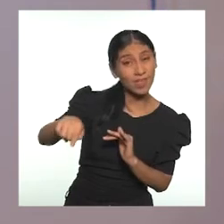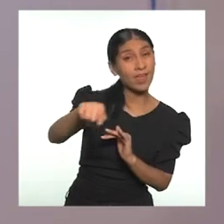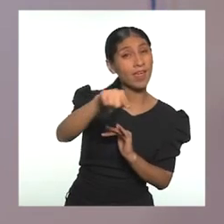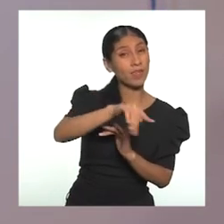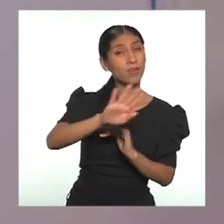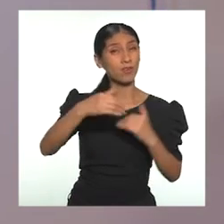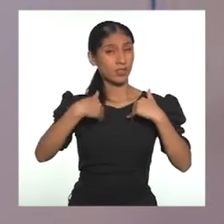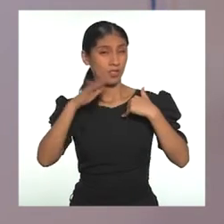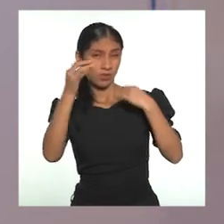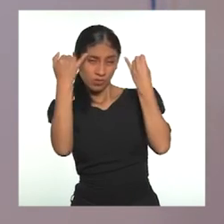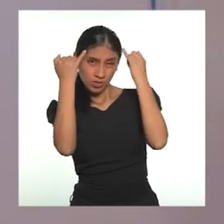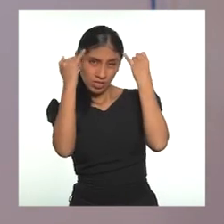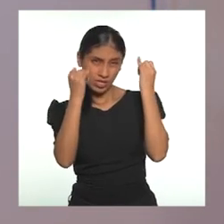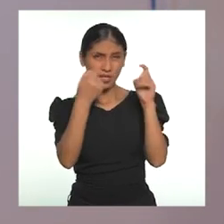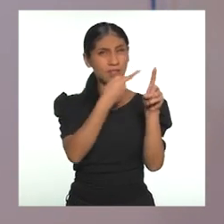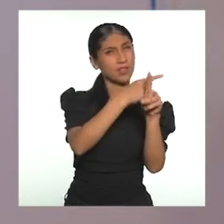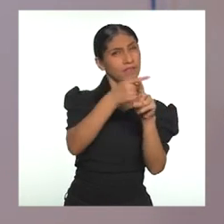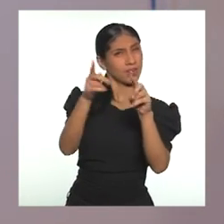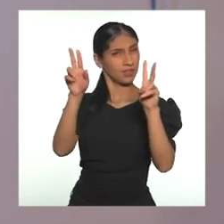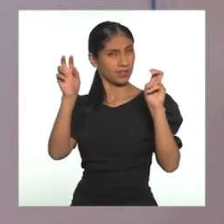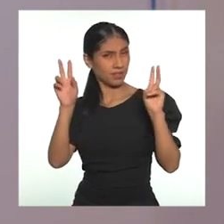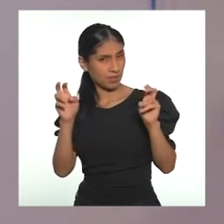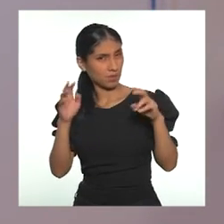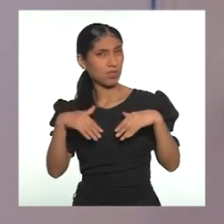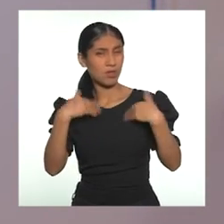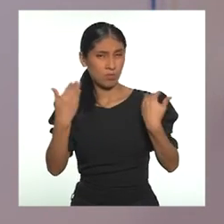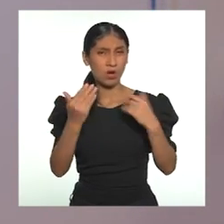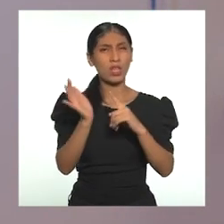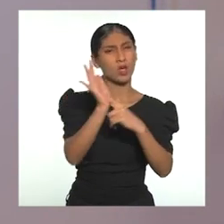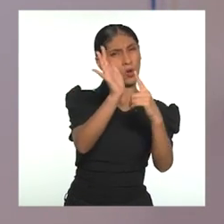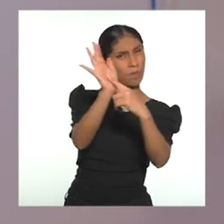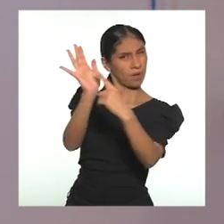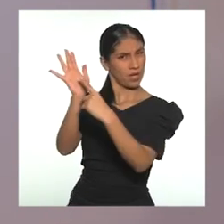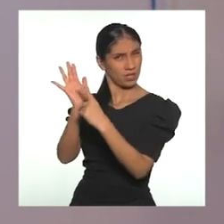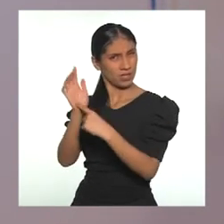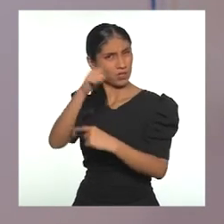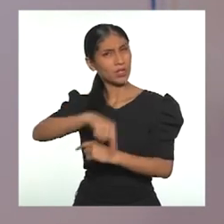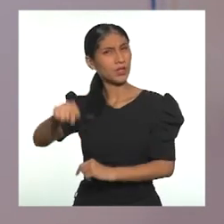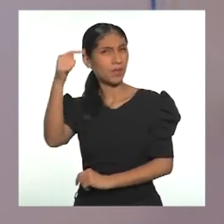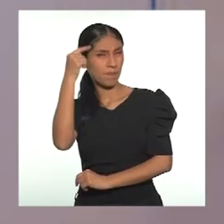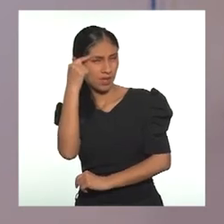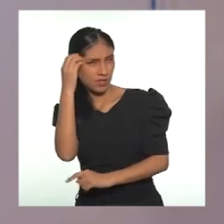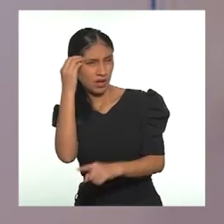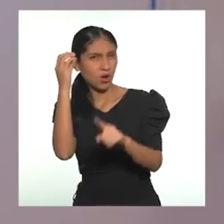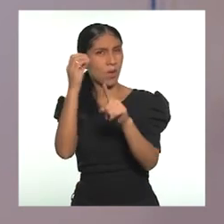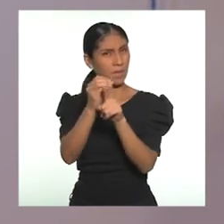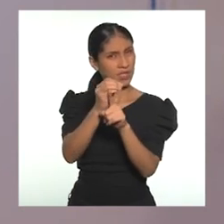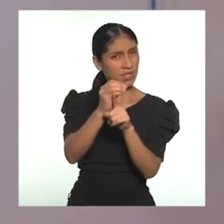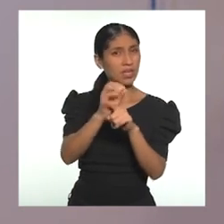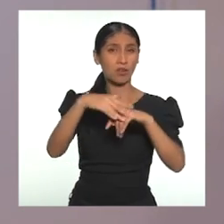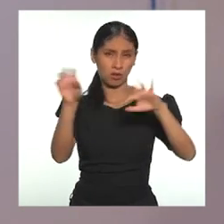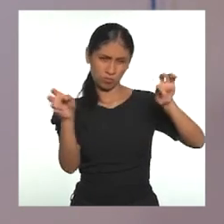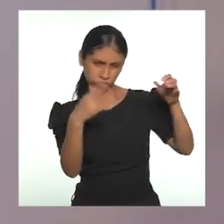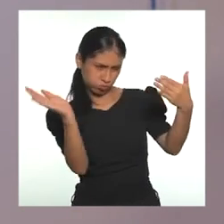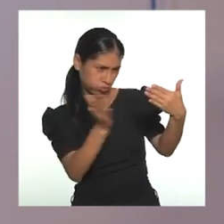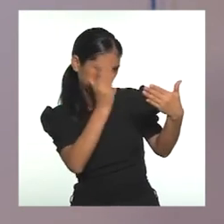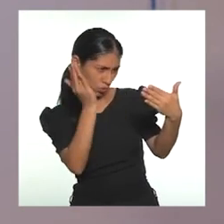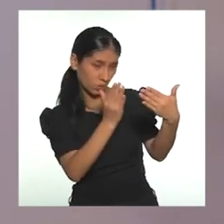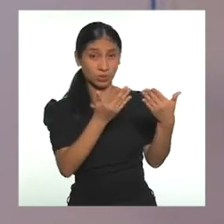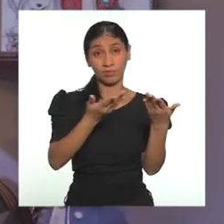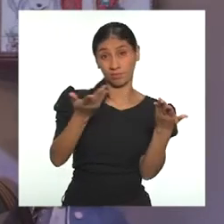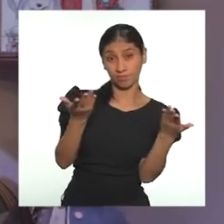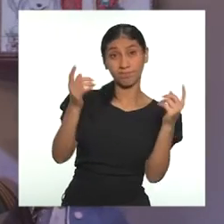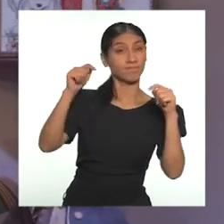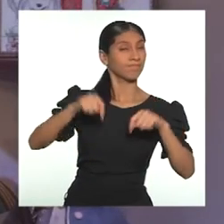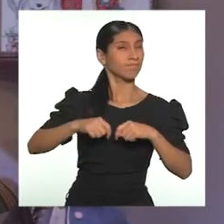ellos tienen sus propias ideas sobre diferentes temas y pueden compartirnos lo que creen, opinan, conocen y lo que van